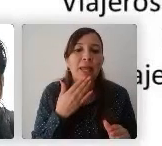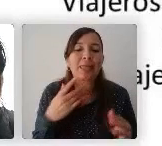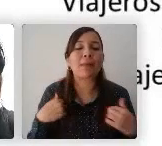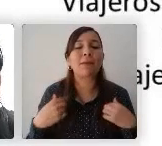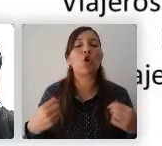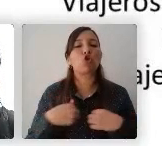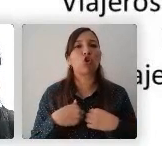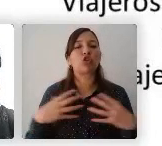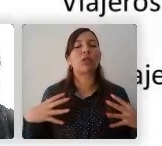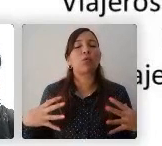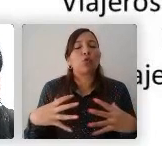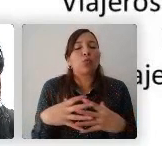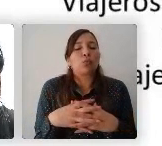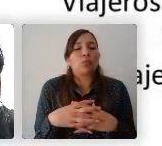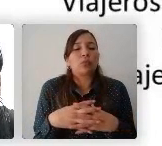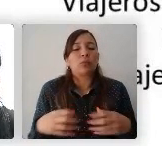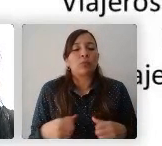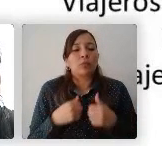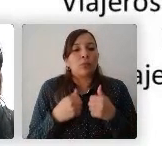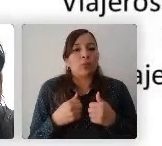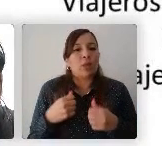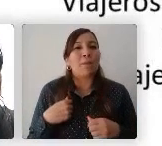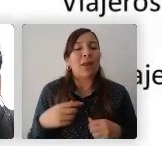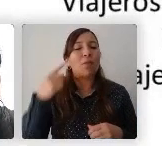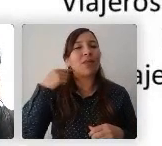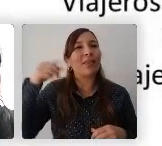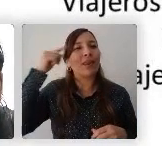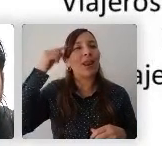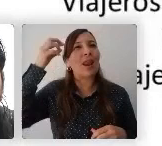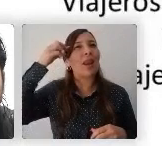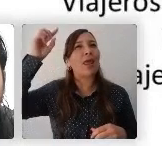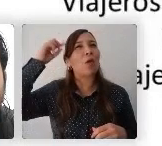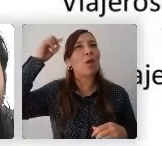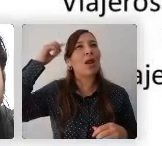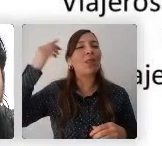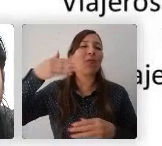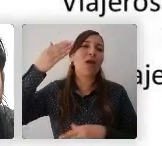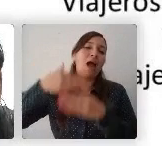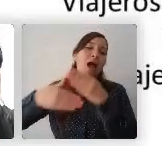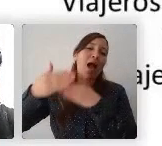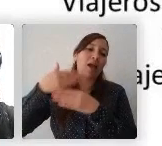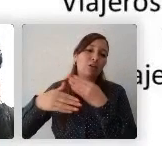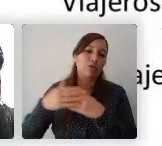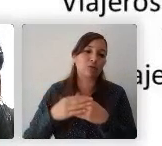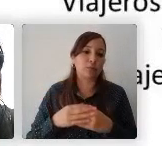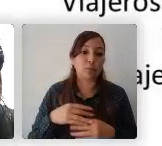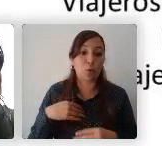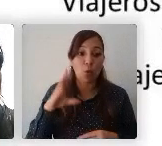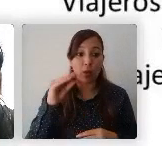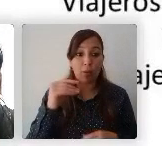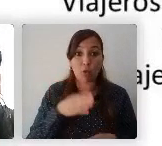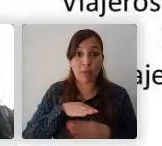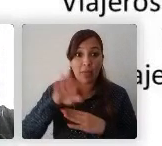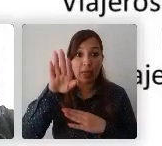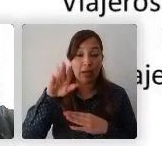mismos y poder generar, obviamente, un recuerdo que nos satisfaga, ¿no? Entonces, cuando hablamos de viajar, pues desde ya